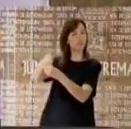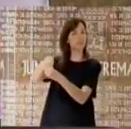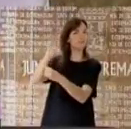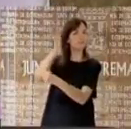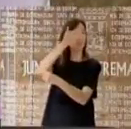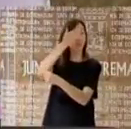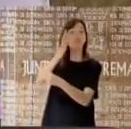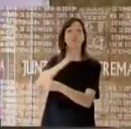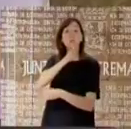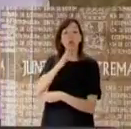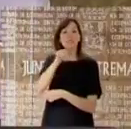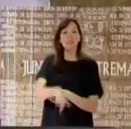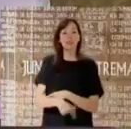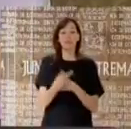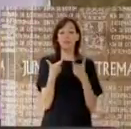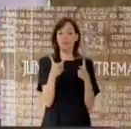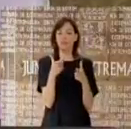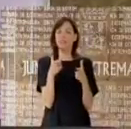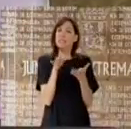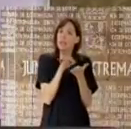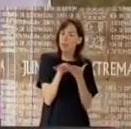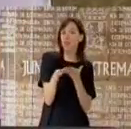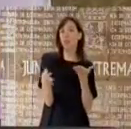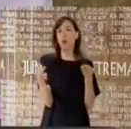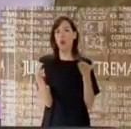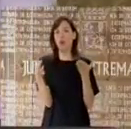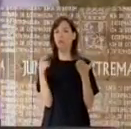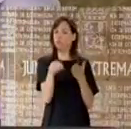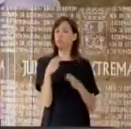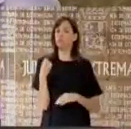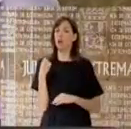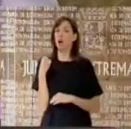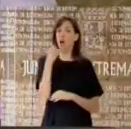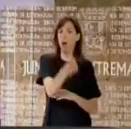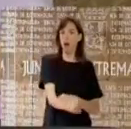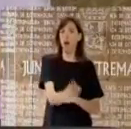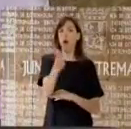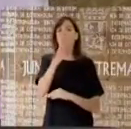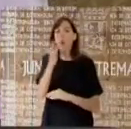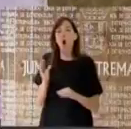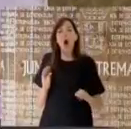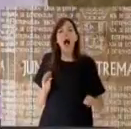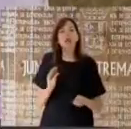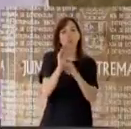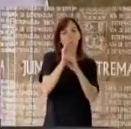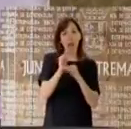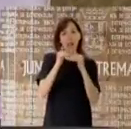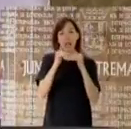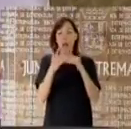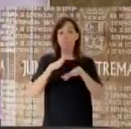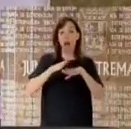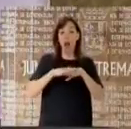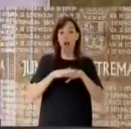del apoyo al servicio y a estas ayudas de minimis para evitar